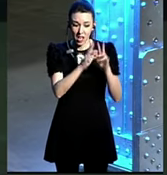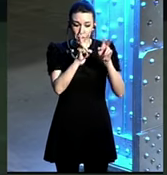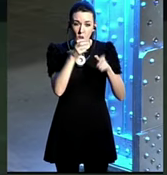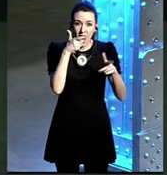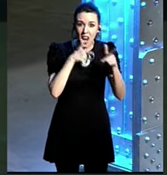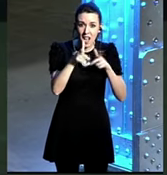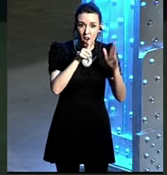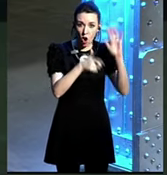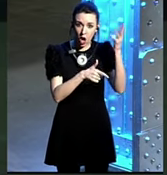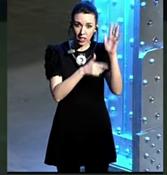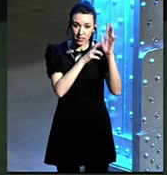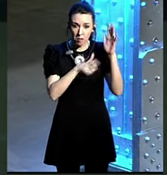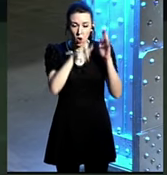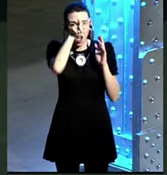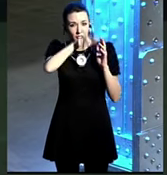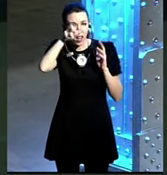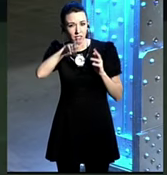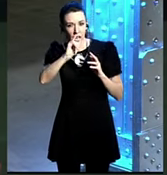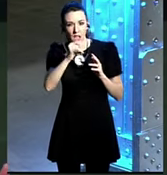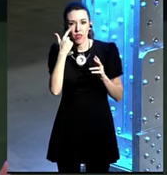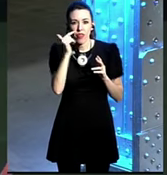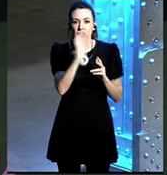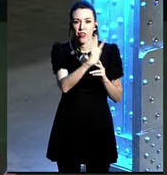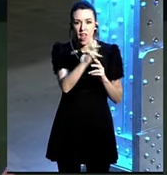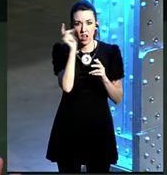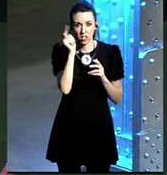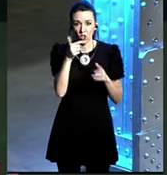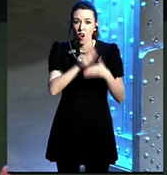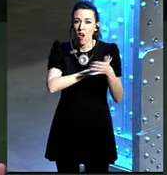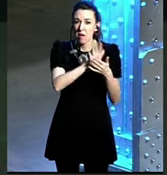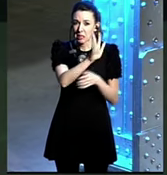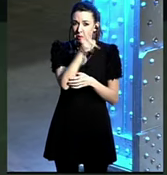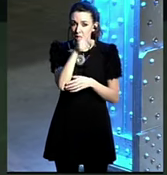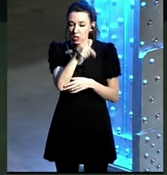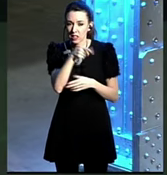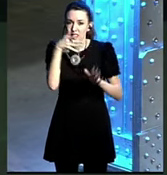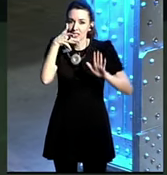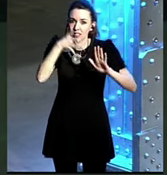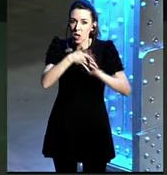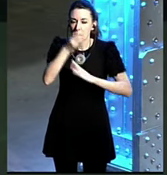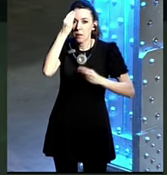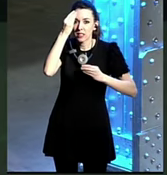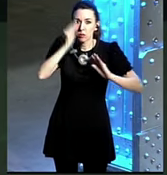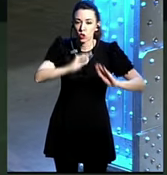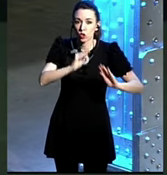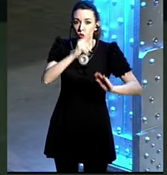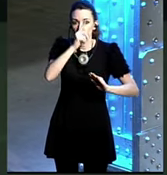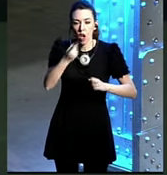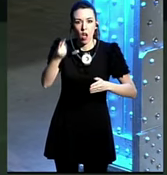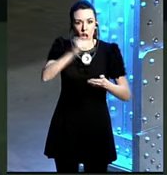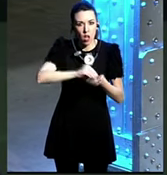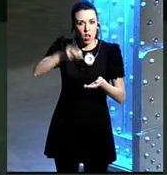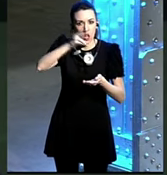Árbol trata de gente que comete delitos, y cuando hablamos de delincuentes y ellos describen su pensamiento, una y otra